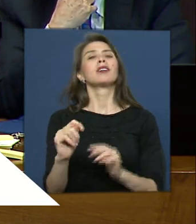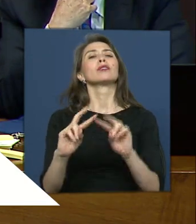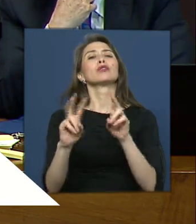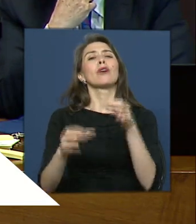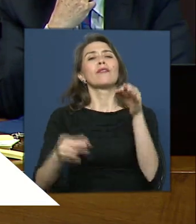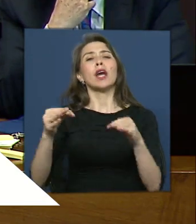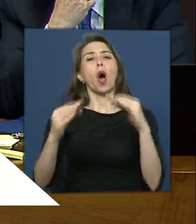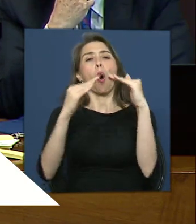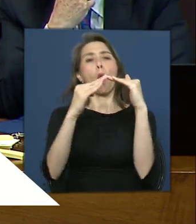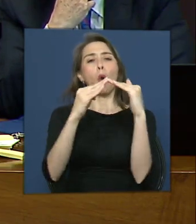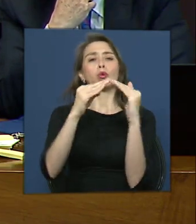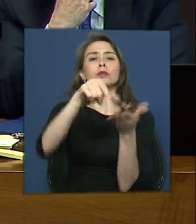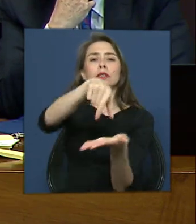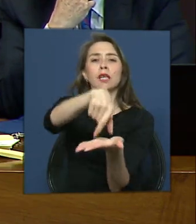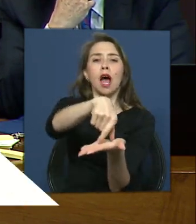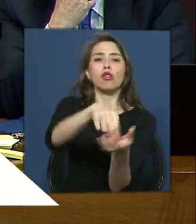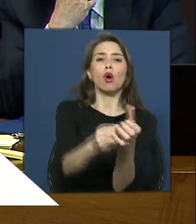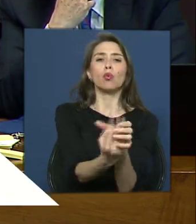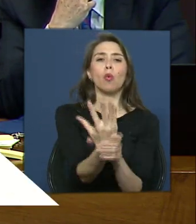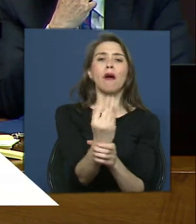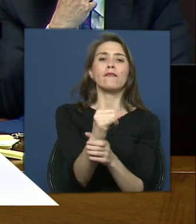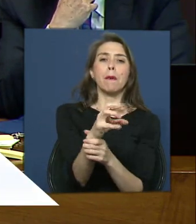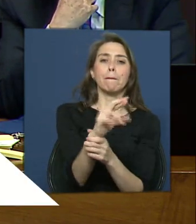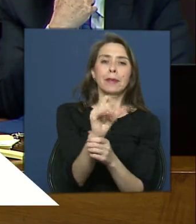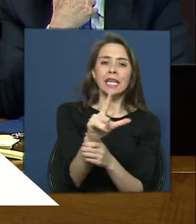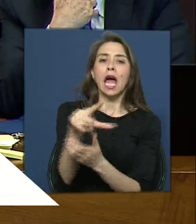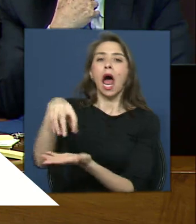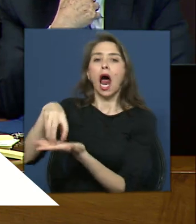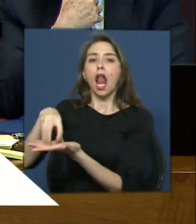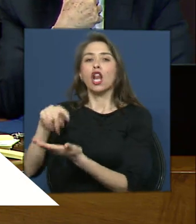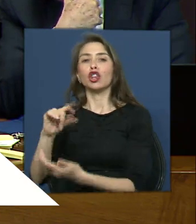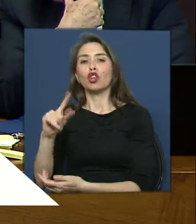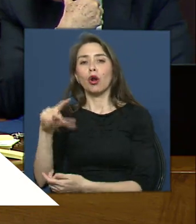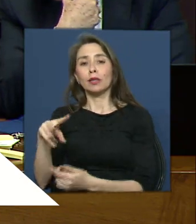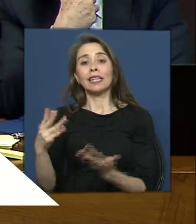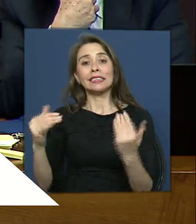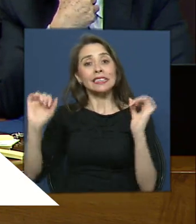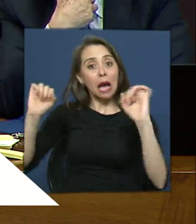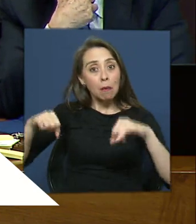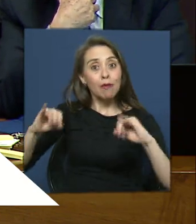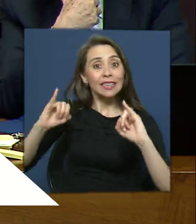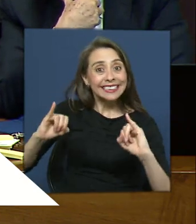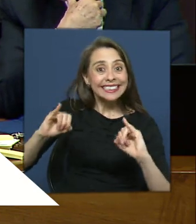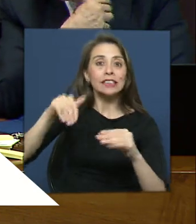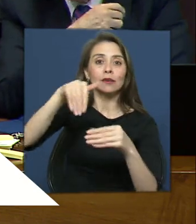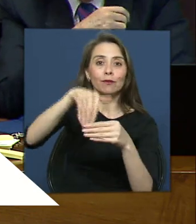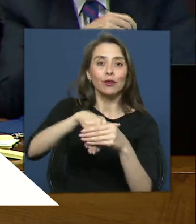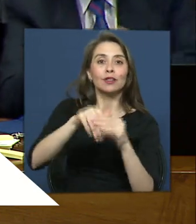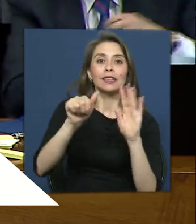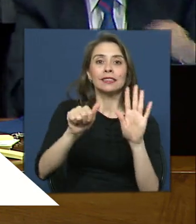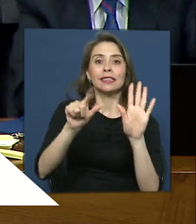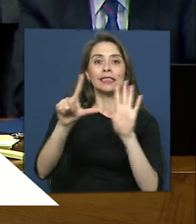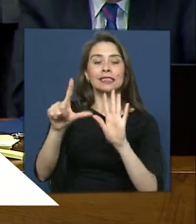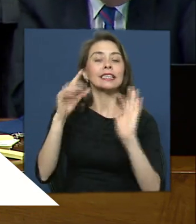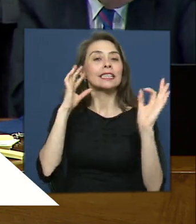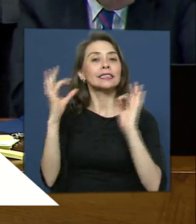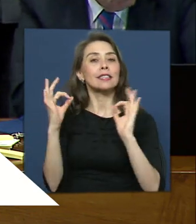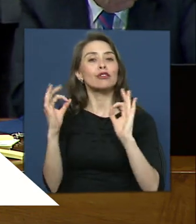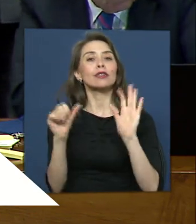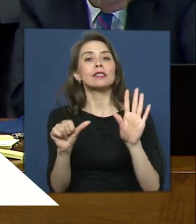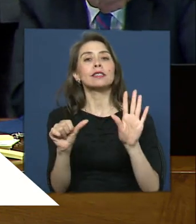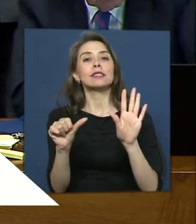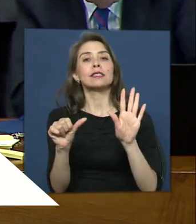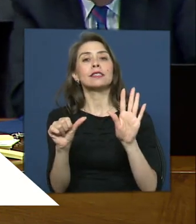con asiento en las comunas de Nueva Imperial y de Tolten, que requiere para su aprobación del voto favorable de 67 señoras y